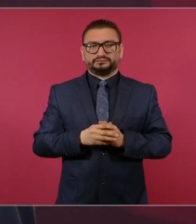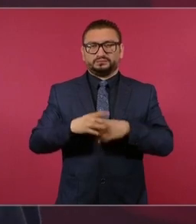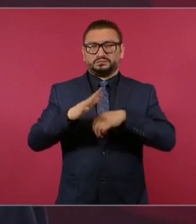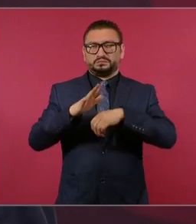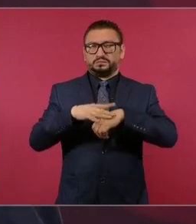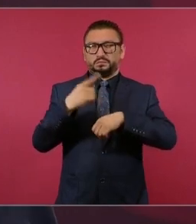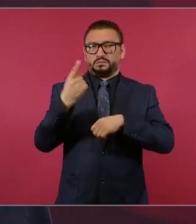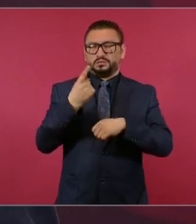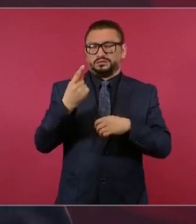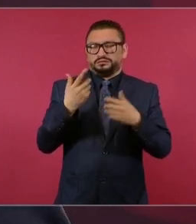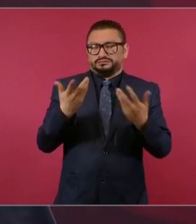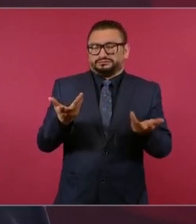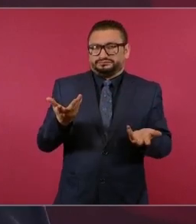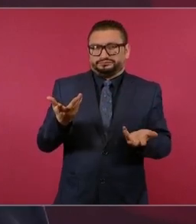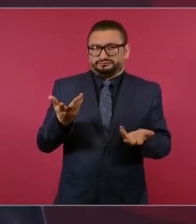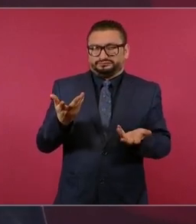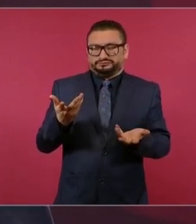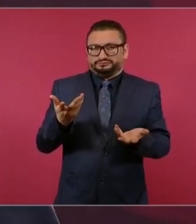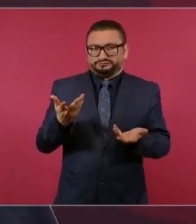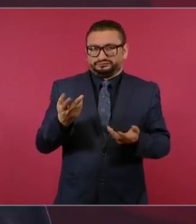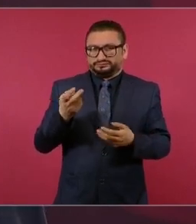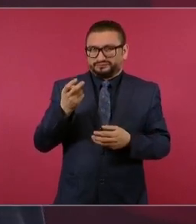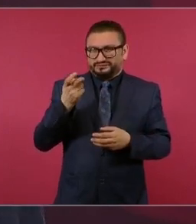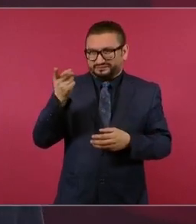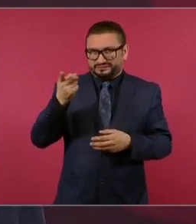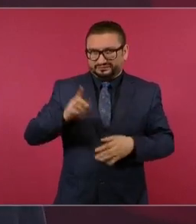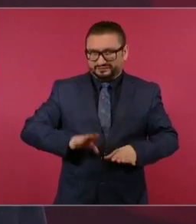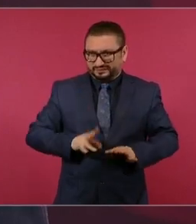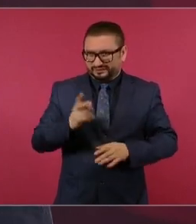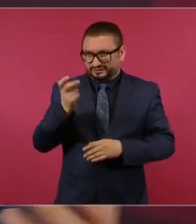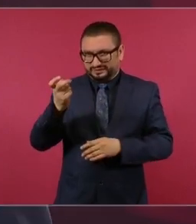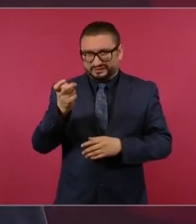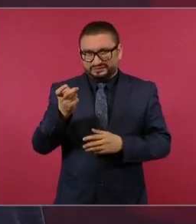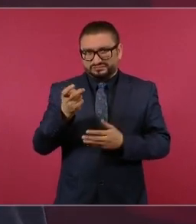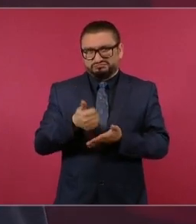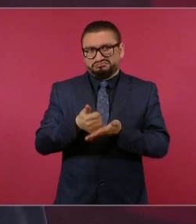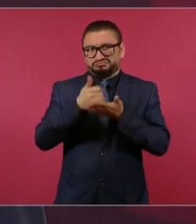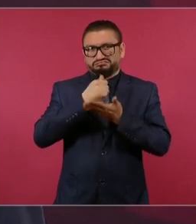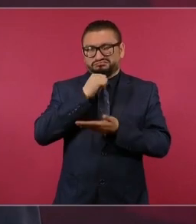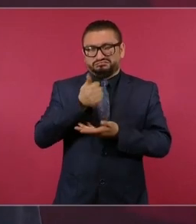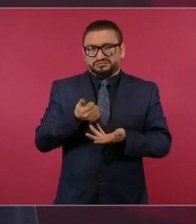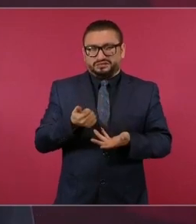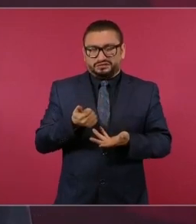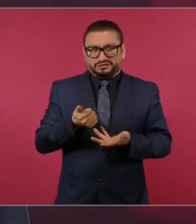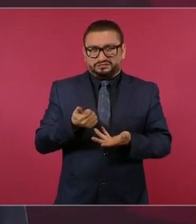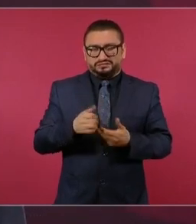porque pues eso no le ayuda humanamente,